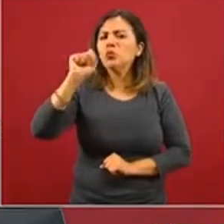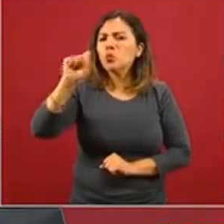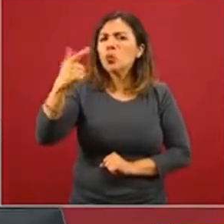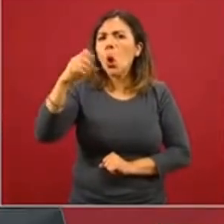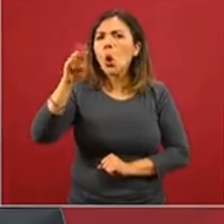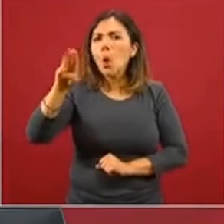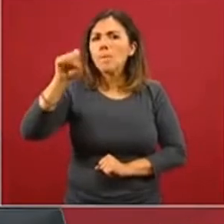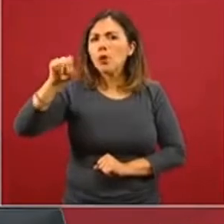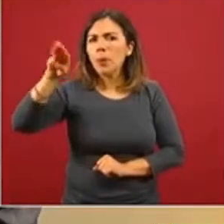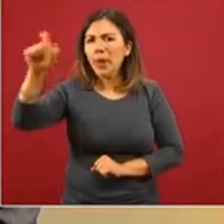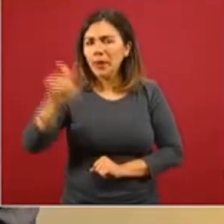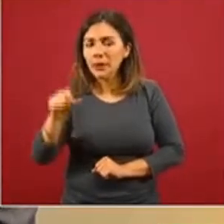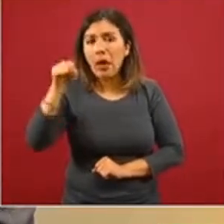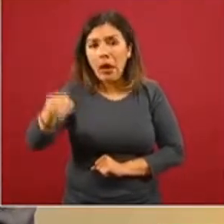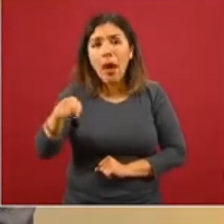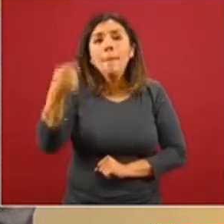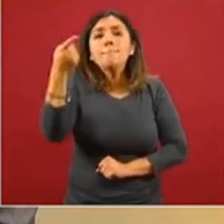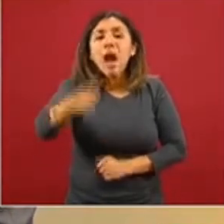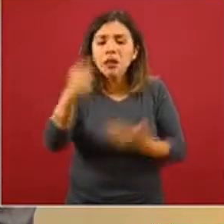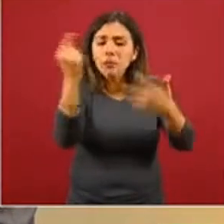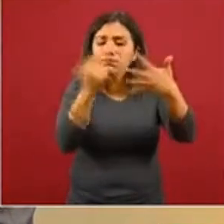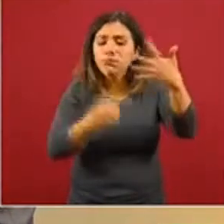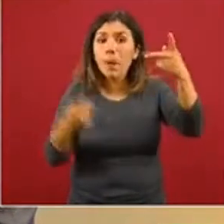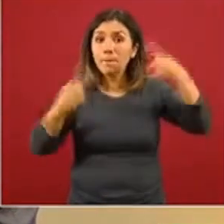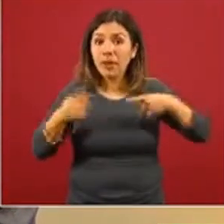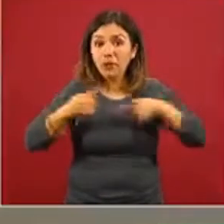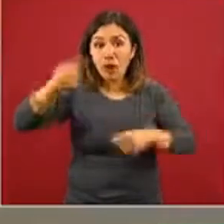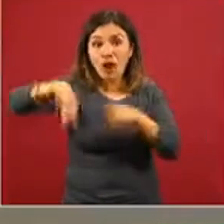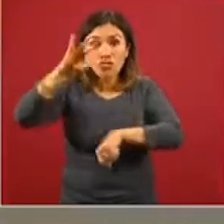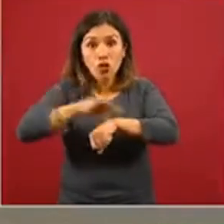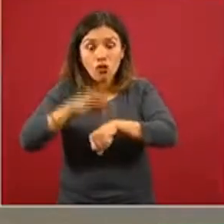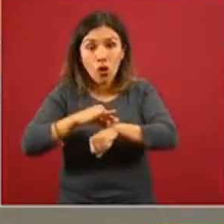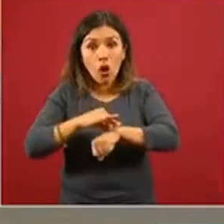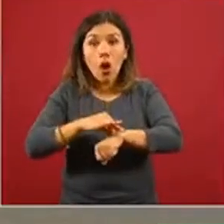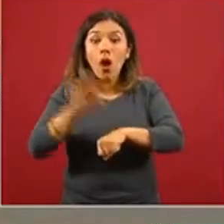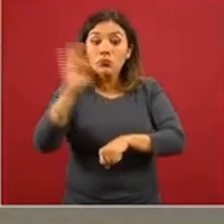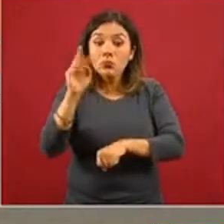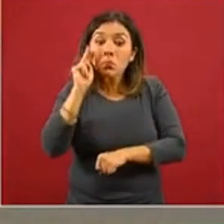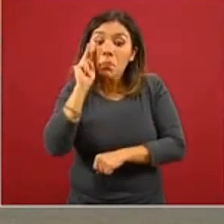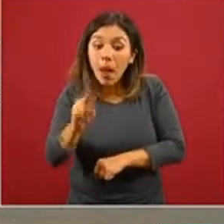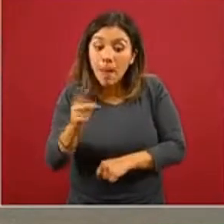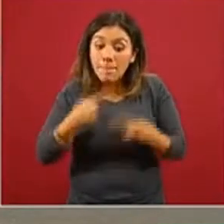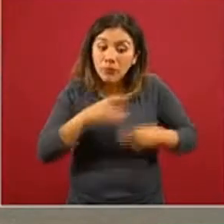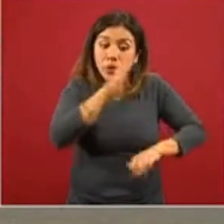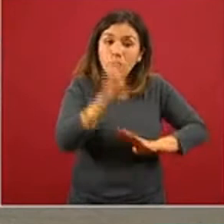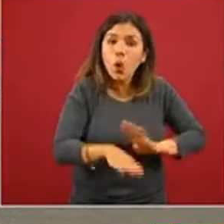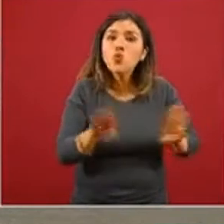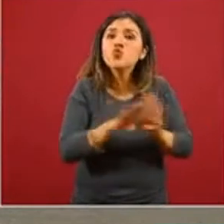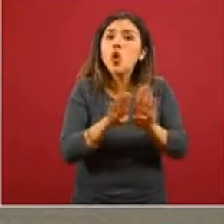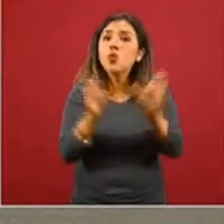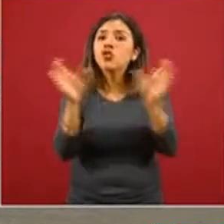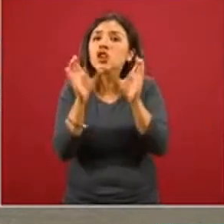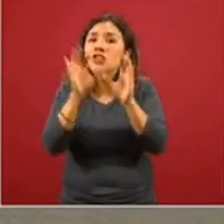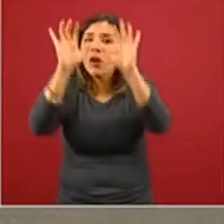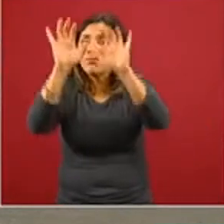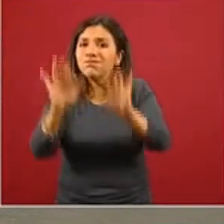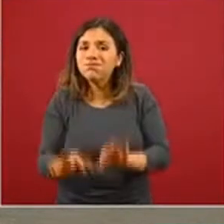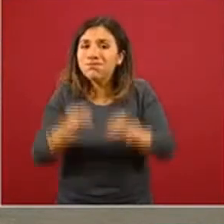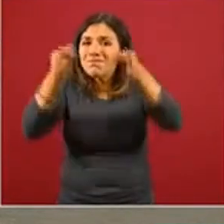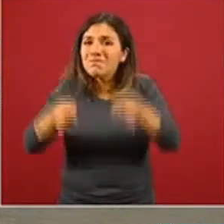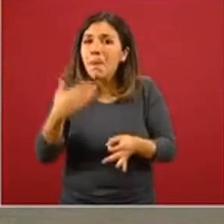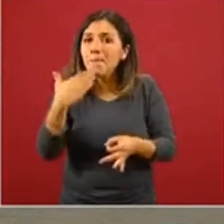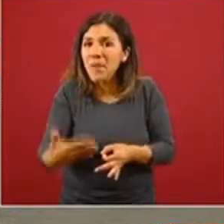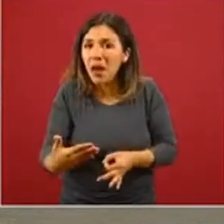coronavirus.gov.mx, que son instrucciones para el personal de salud de cómo llenar correctamente el certificado de defunción.